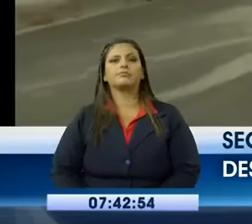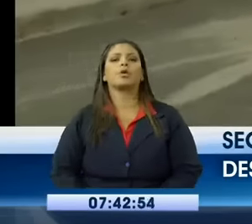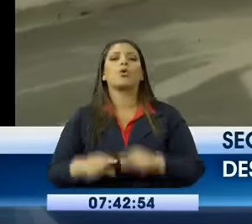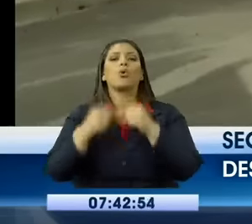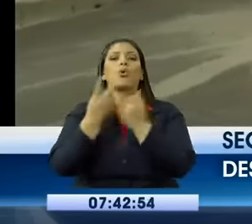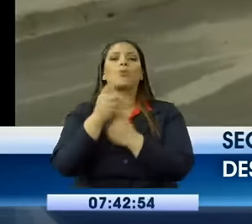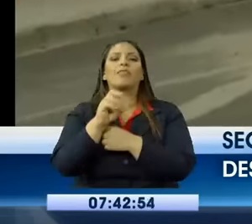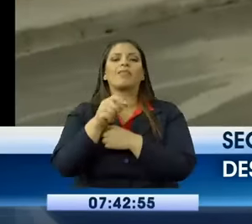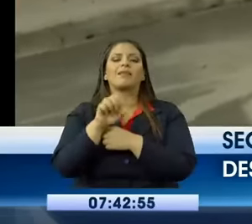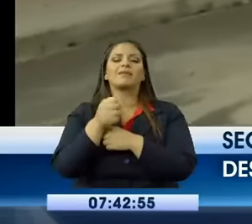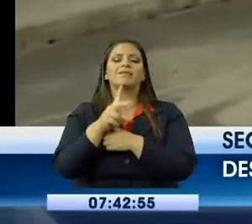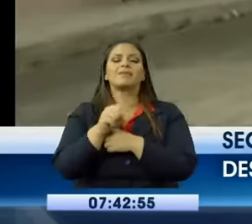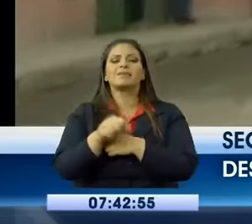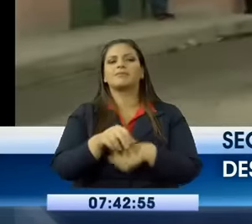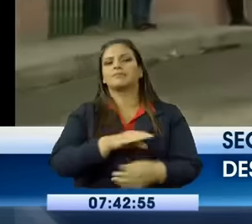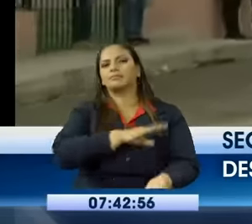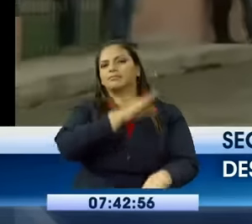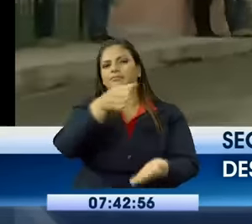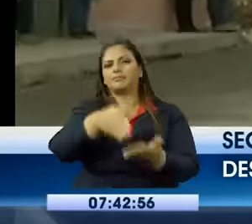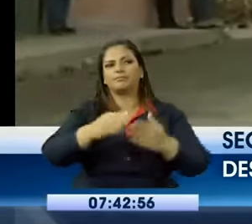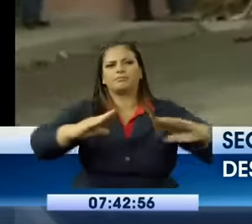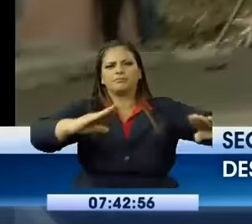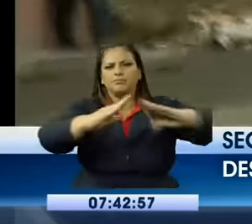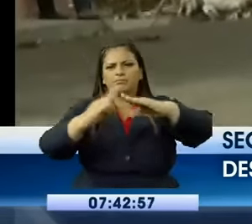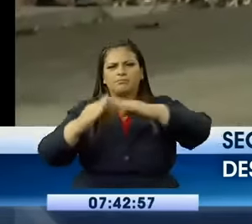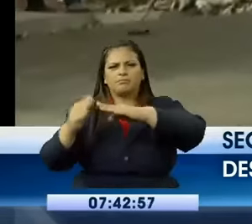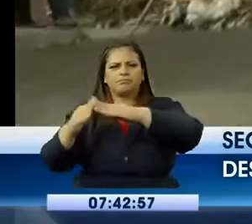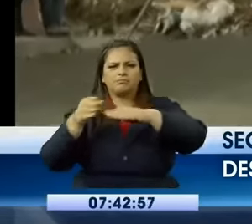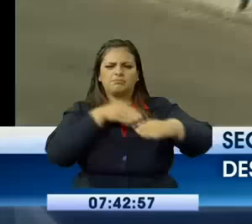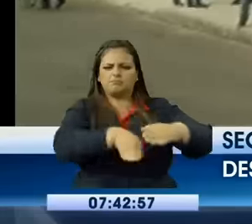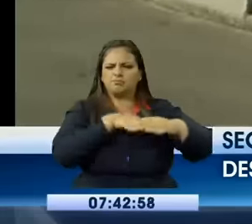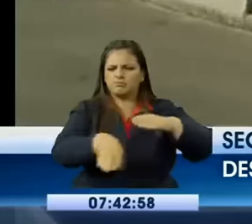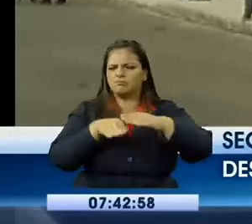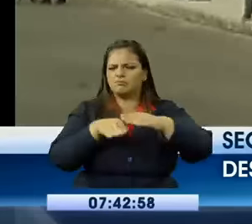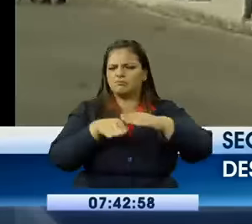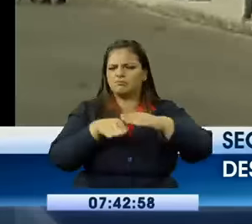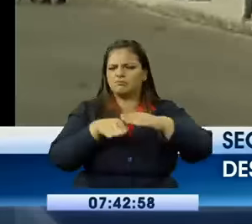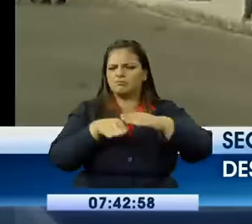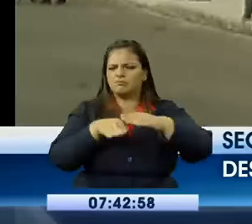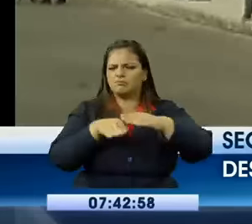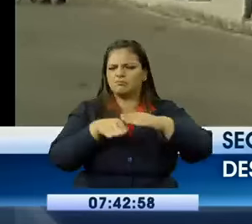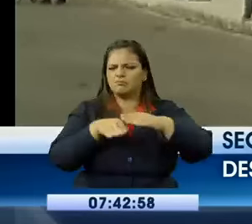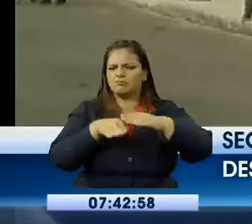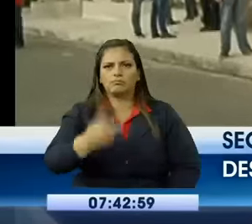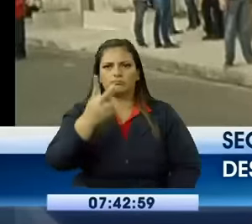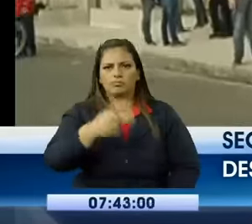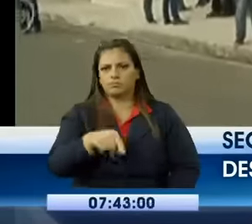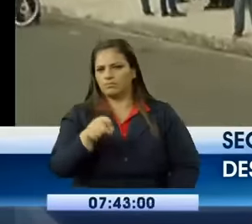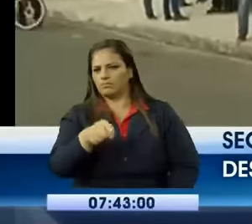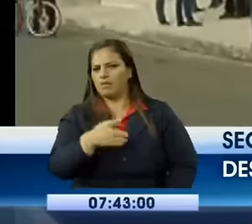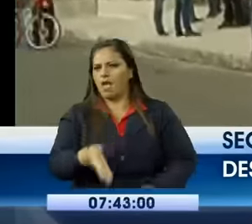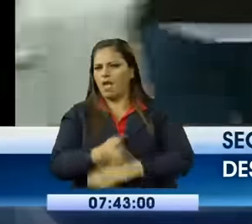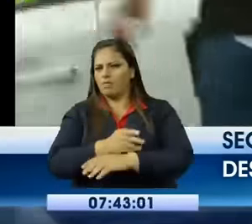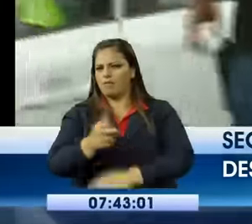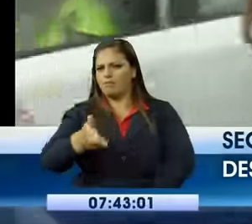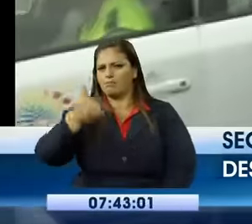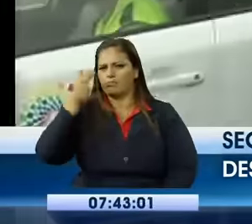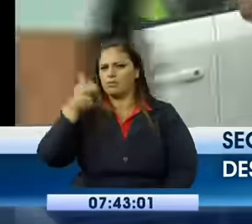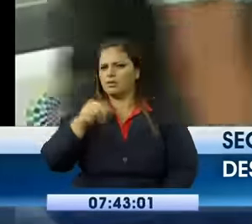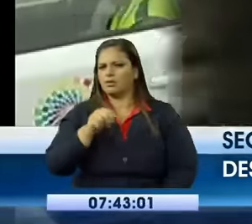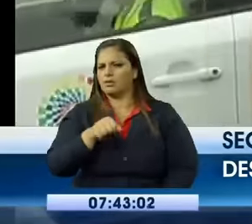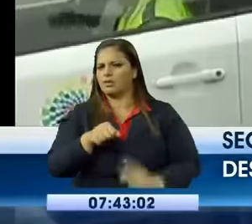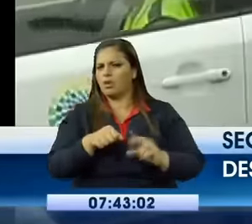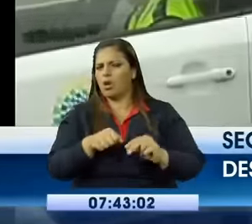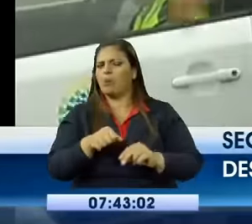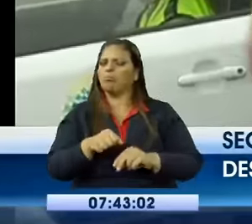en una cooperativa contigua donde detuvieron a dos personas sospechosas del crimen y un arma de fuego. Él no